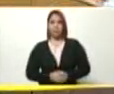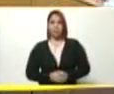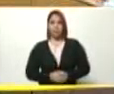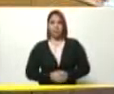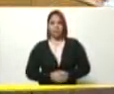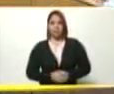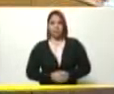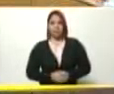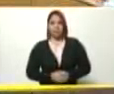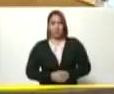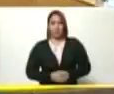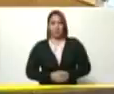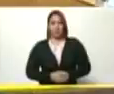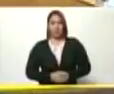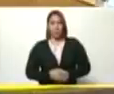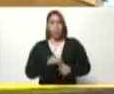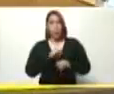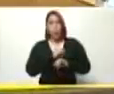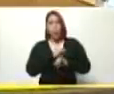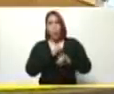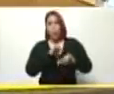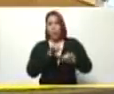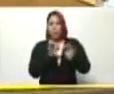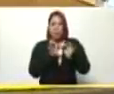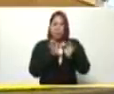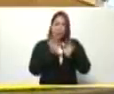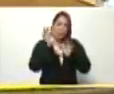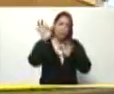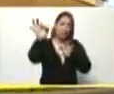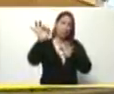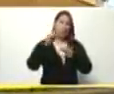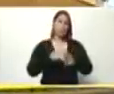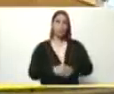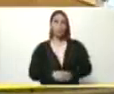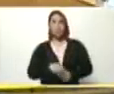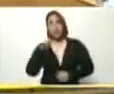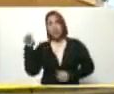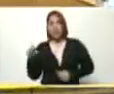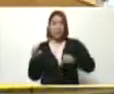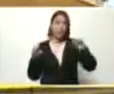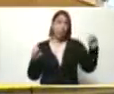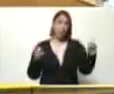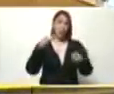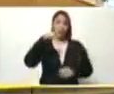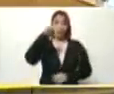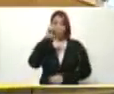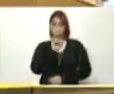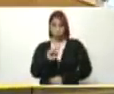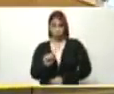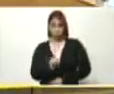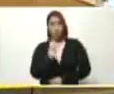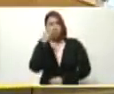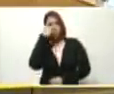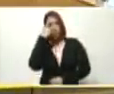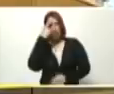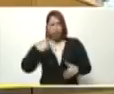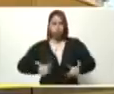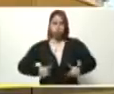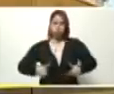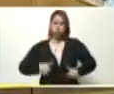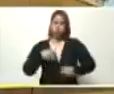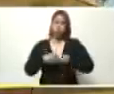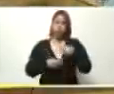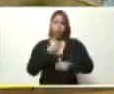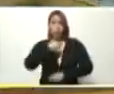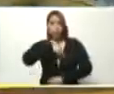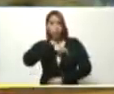último rincón de nuestra patria, de norte a sur, de este a oeste. Y sabe el esfuerzo que hace nuestro